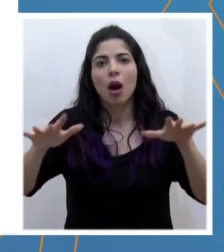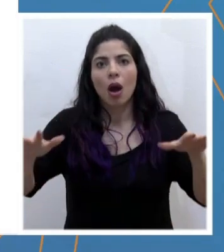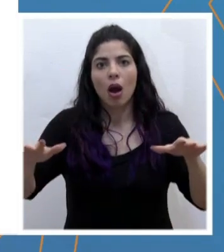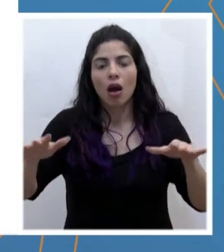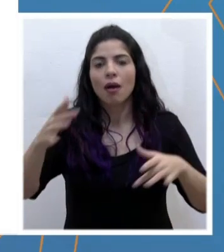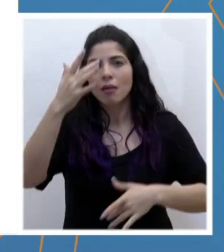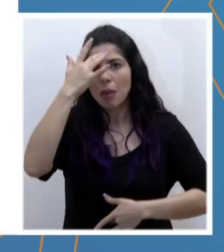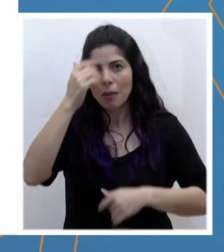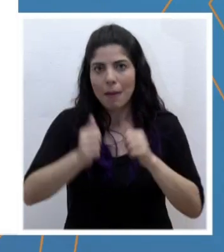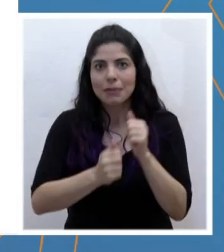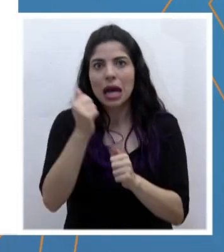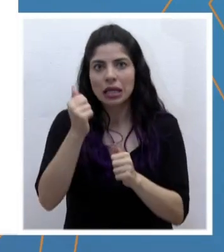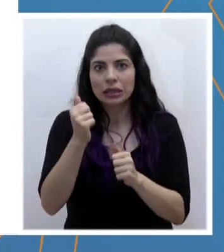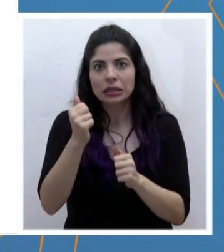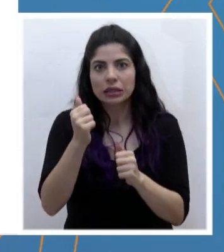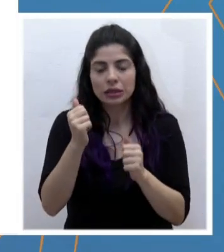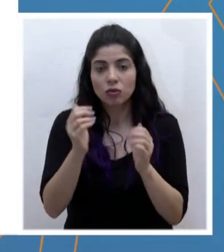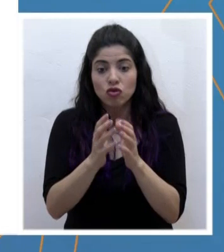contagio.